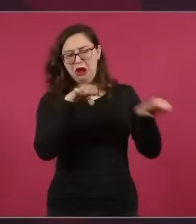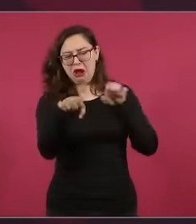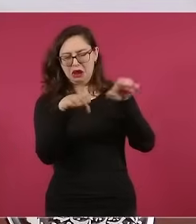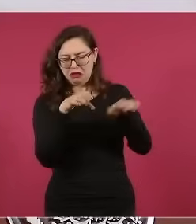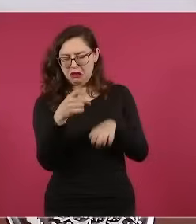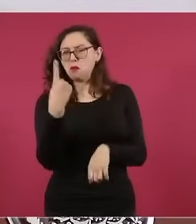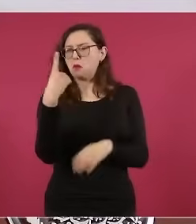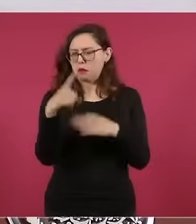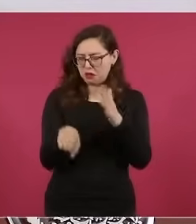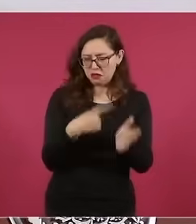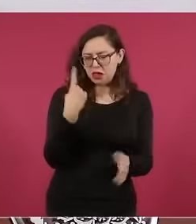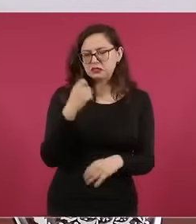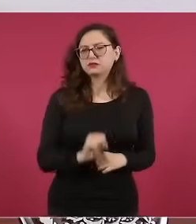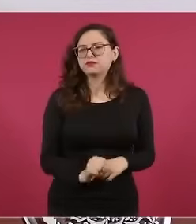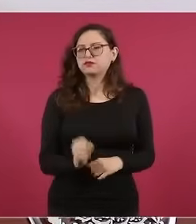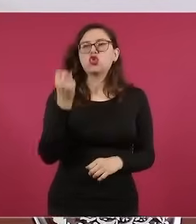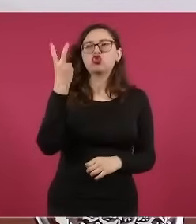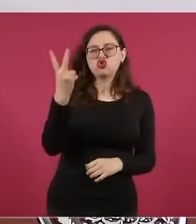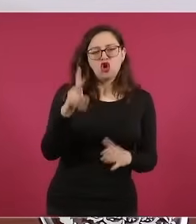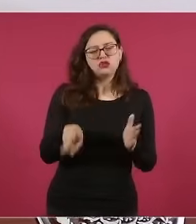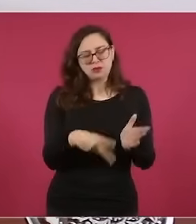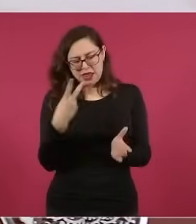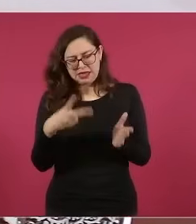Pero siguen